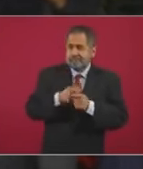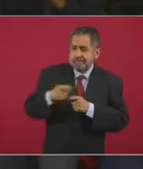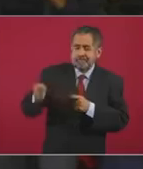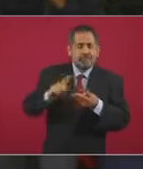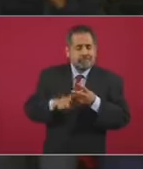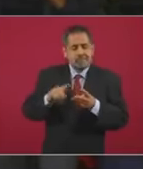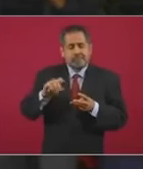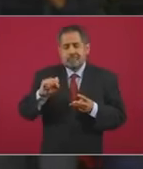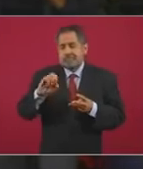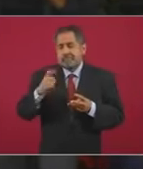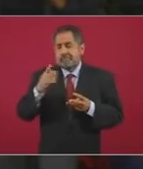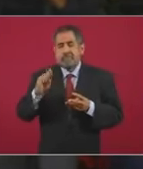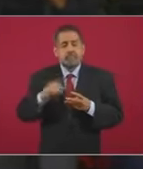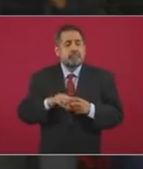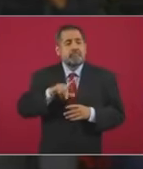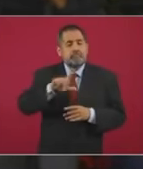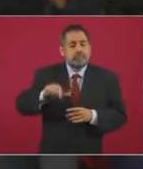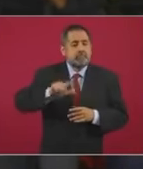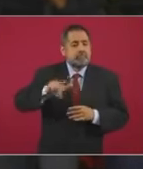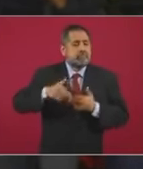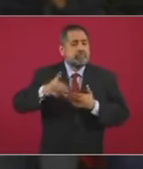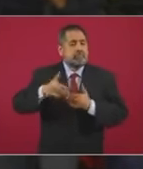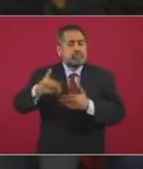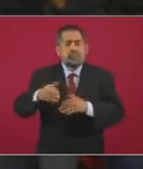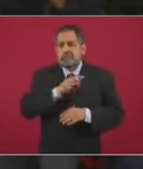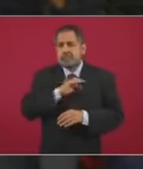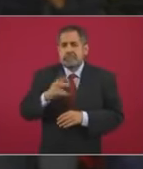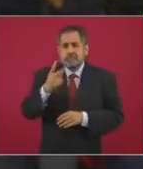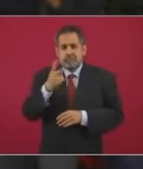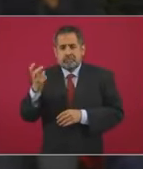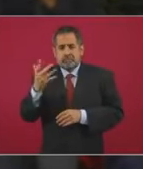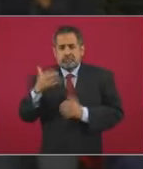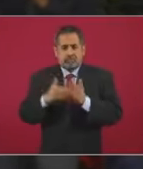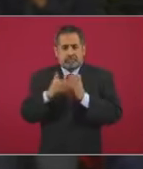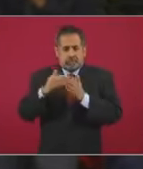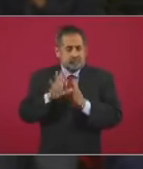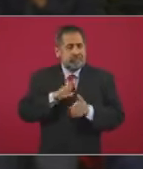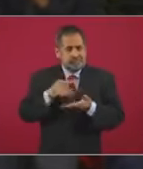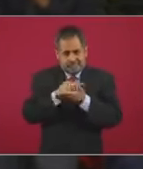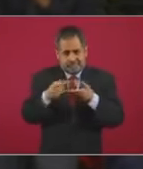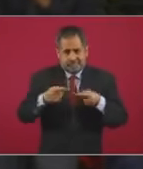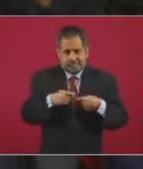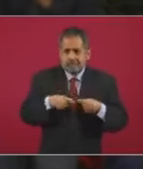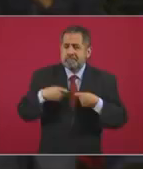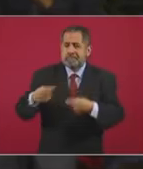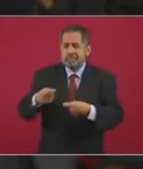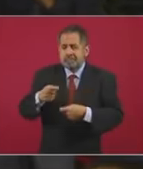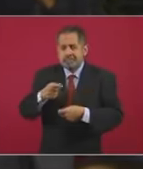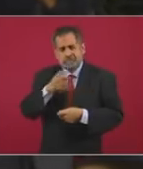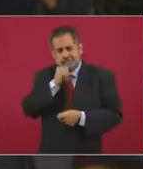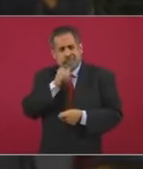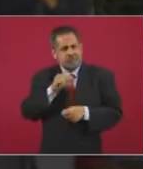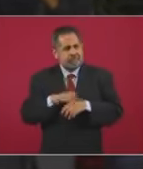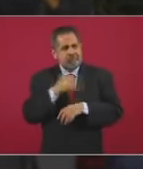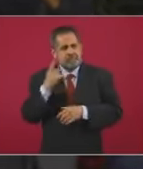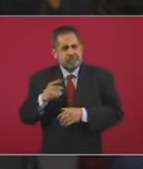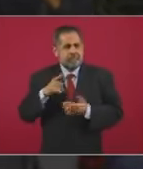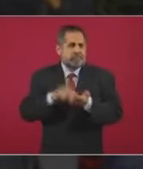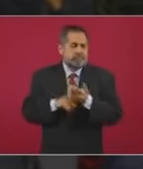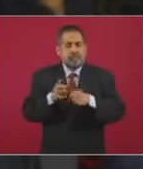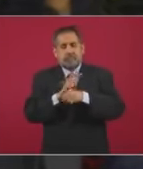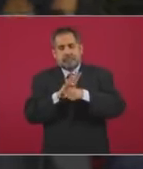Gobernación, pero les dan largas, son cerca de 250 millones de pesos. Hay un cheque que no se los pueden transferir porque está el